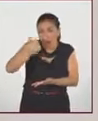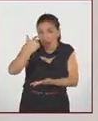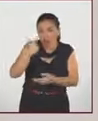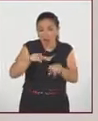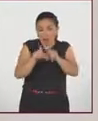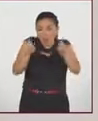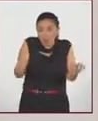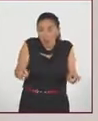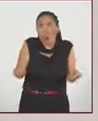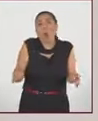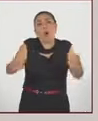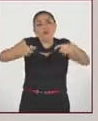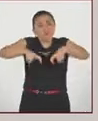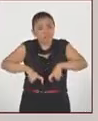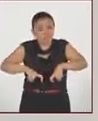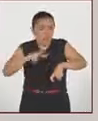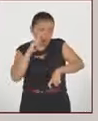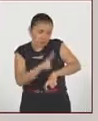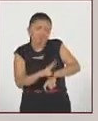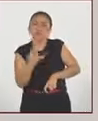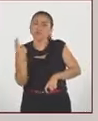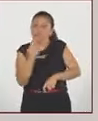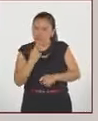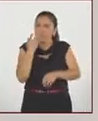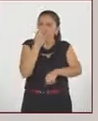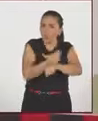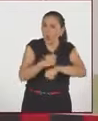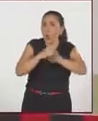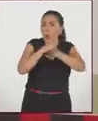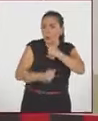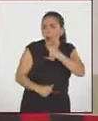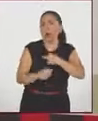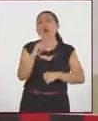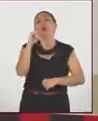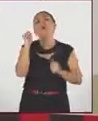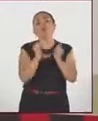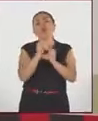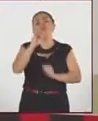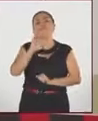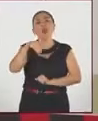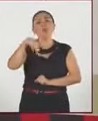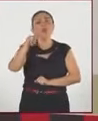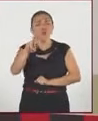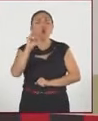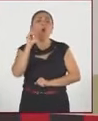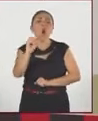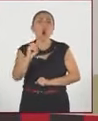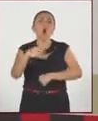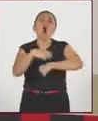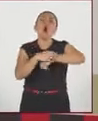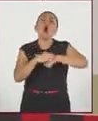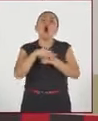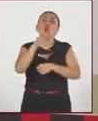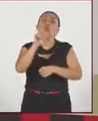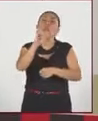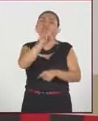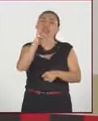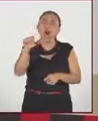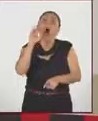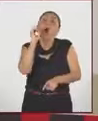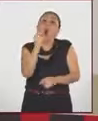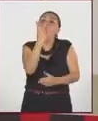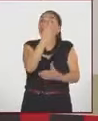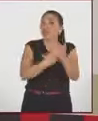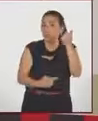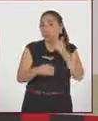varo que tenga el paciente. Hacemos cirugías ya sea en fémur o en rodilla o en ambas, dependiendo, les comentaba, de la edad del